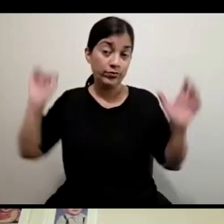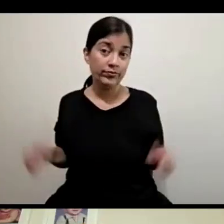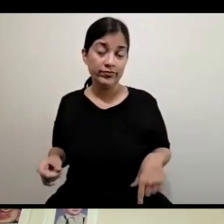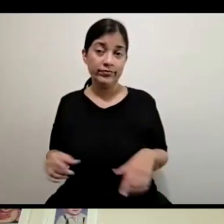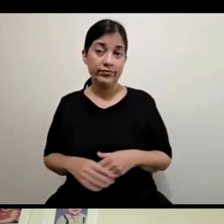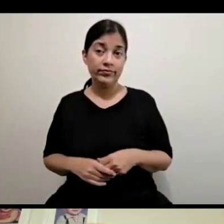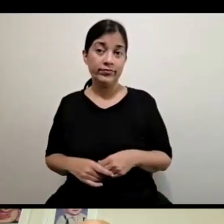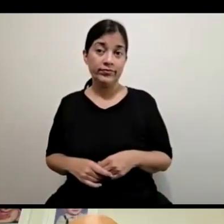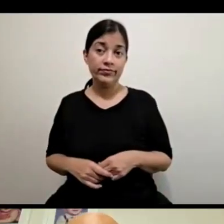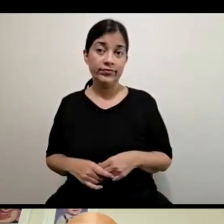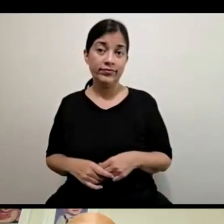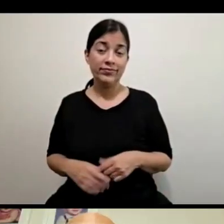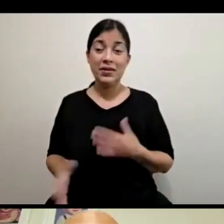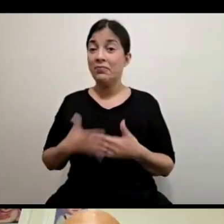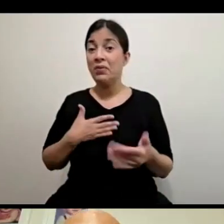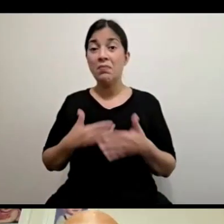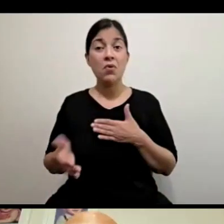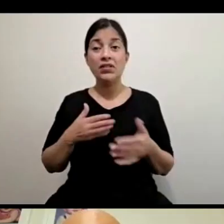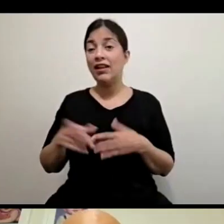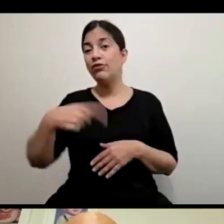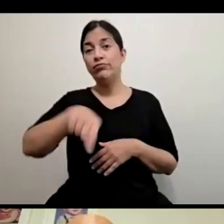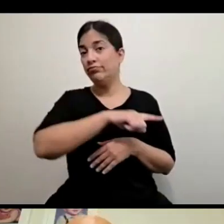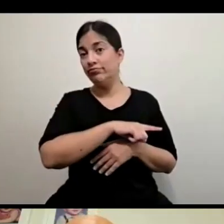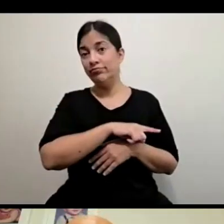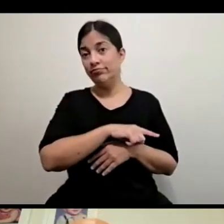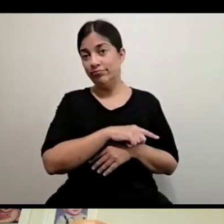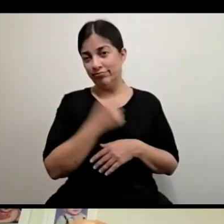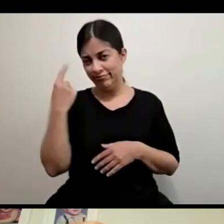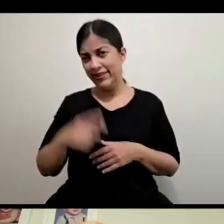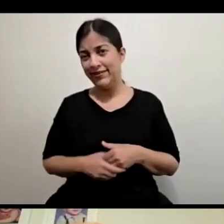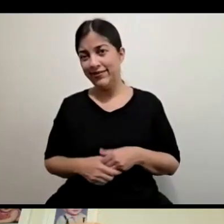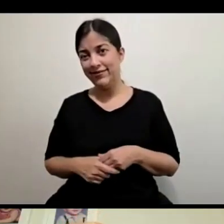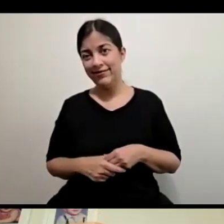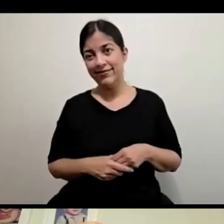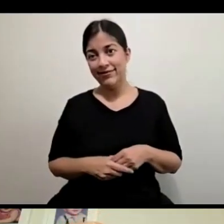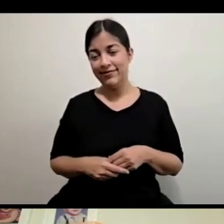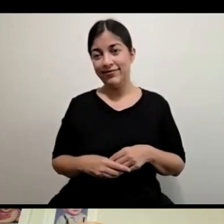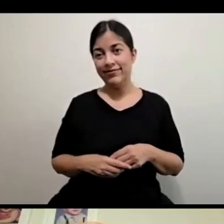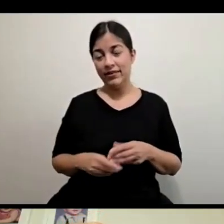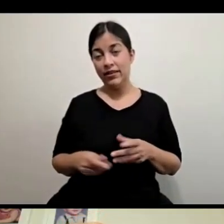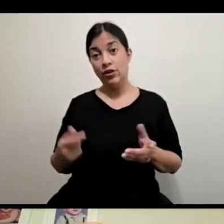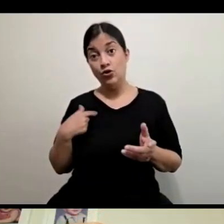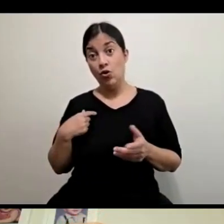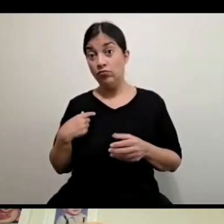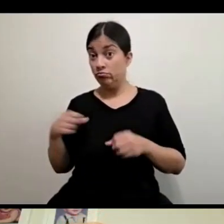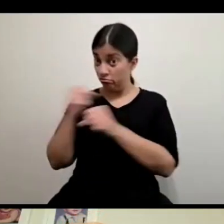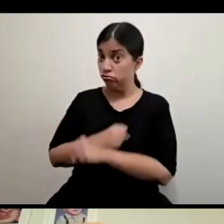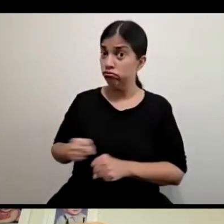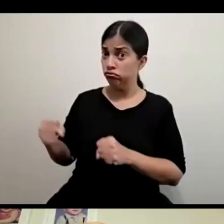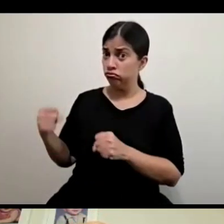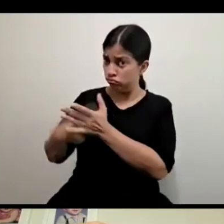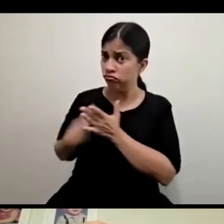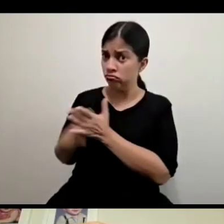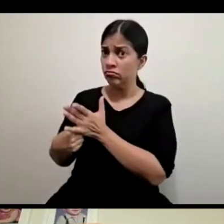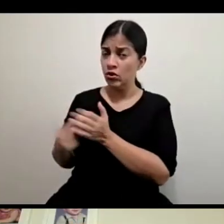independientemente del gesto. ¿Comprendo? Yo tuve peleas con eso, porque yo montones de peleas con